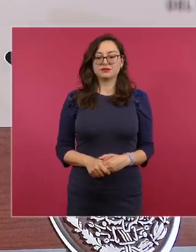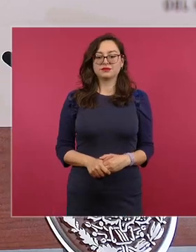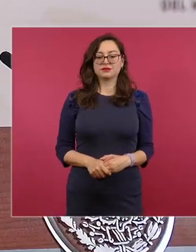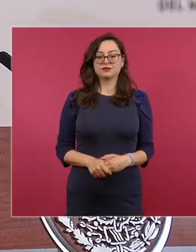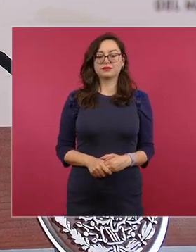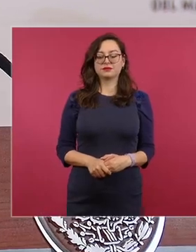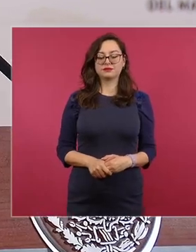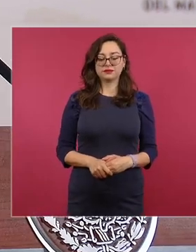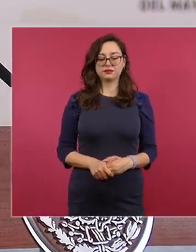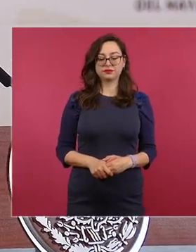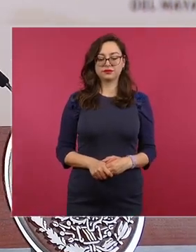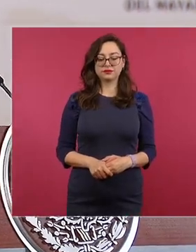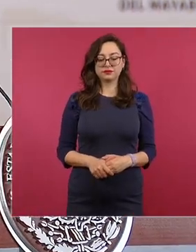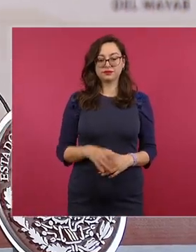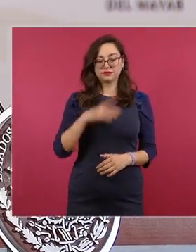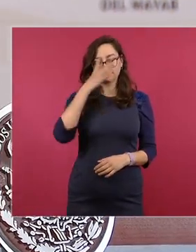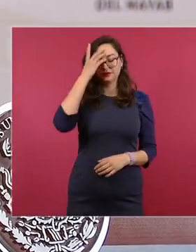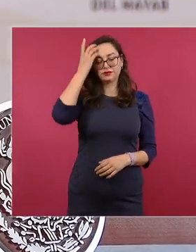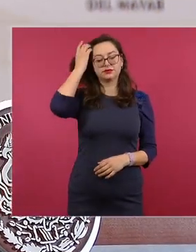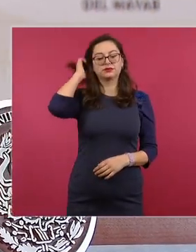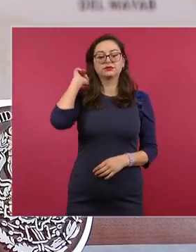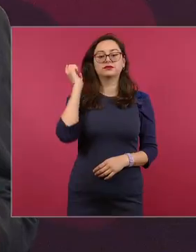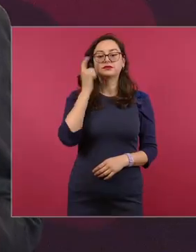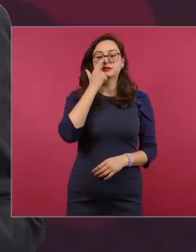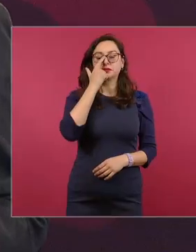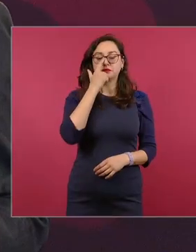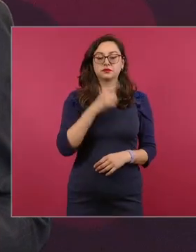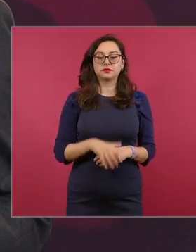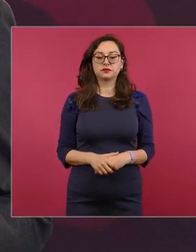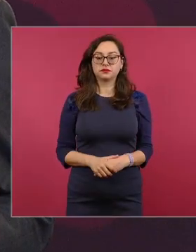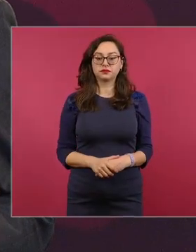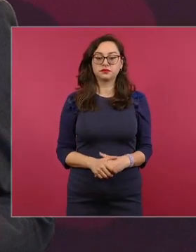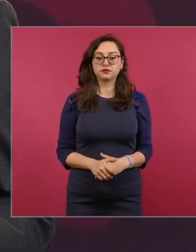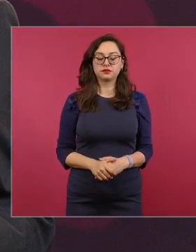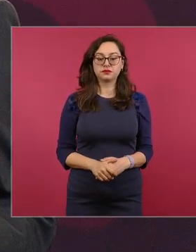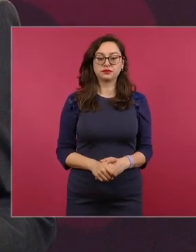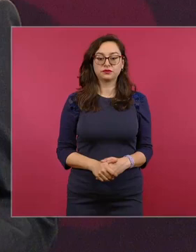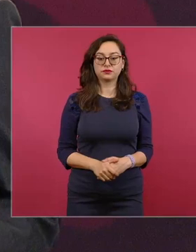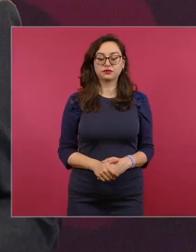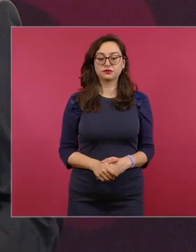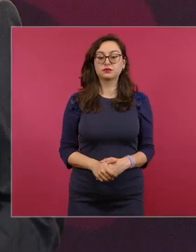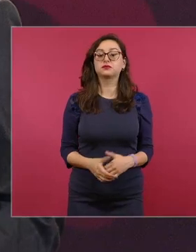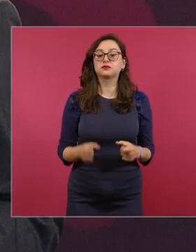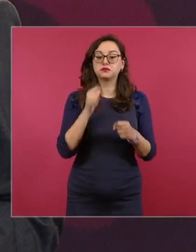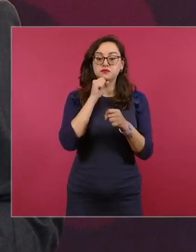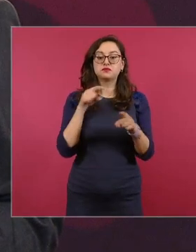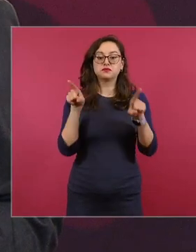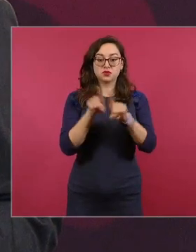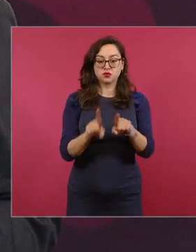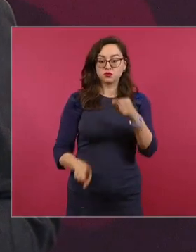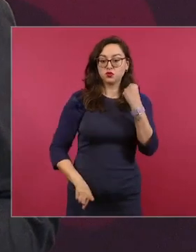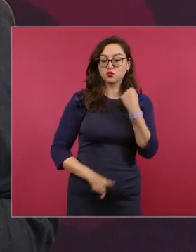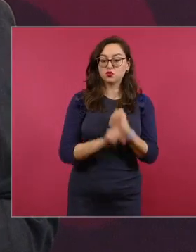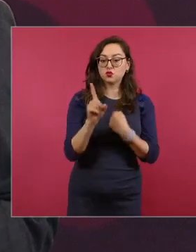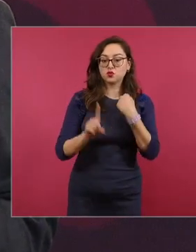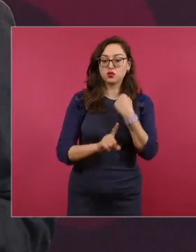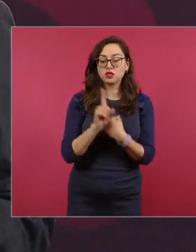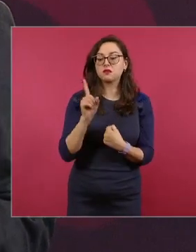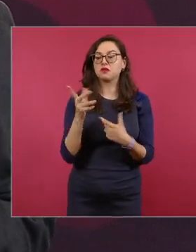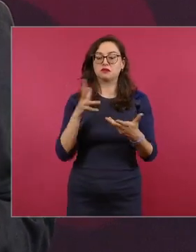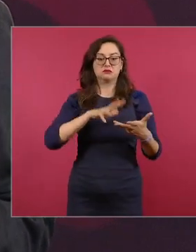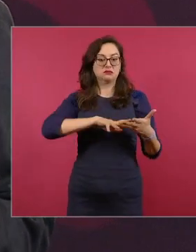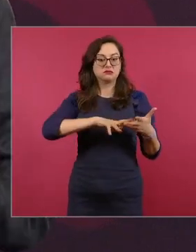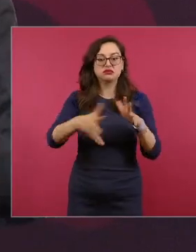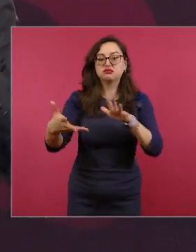en cuanto a los problemas de violencia y de inseguridad y de